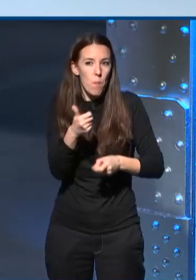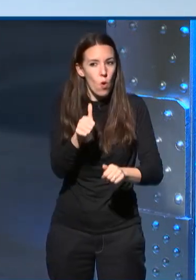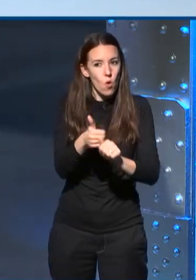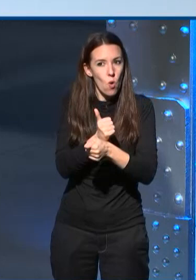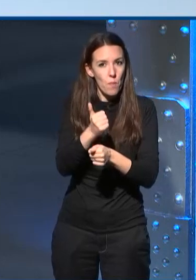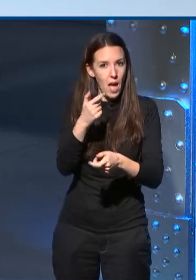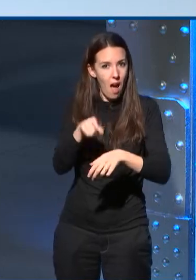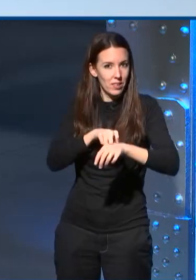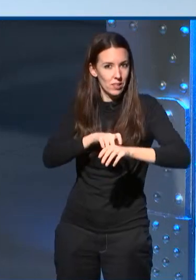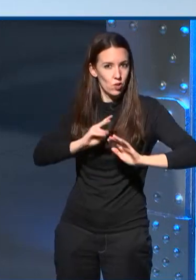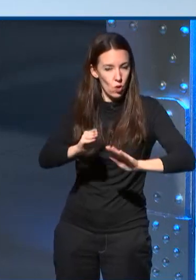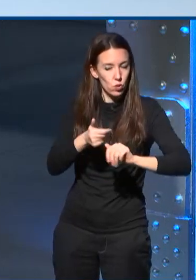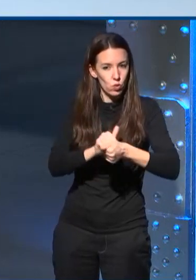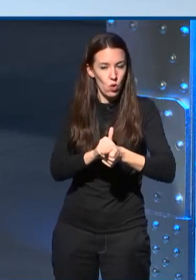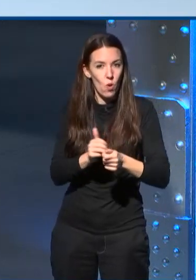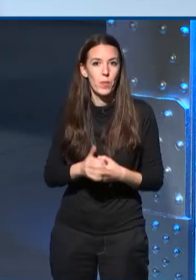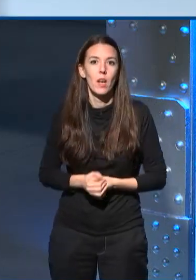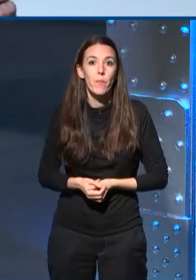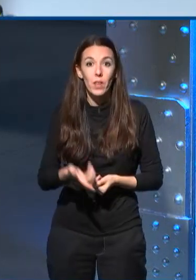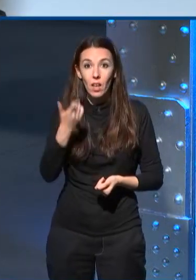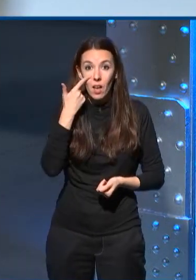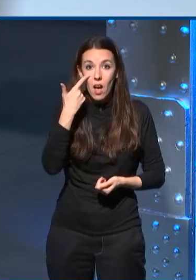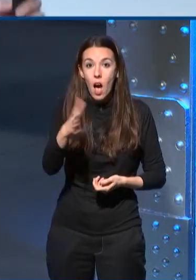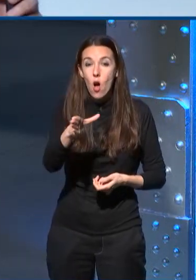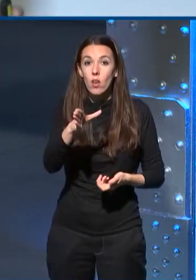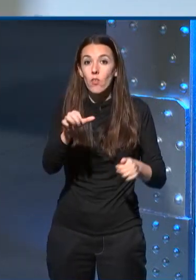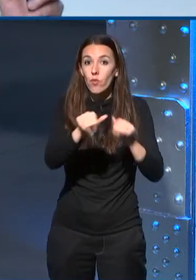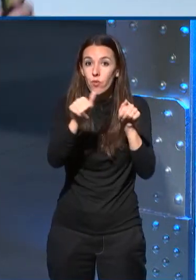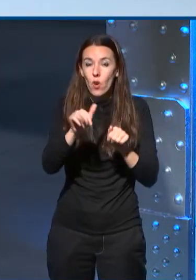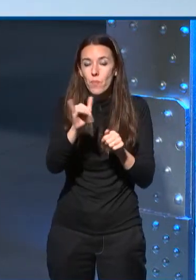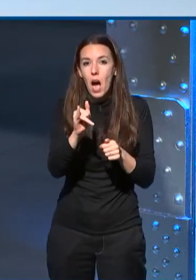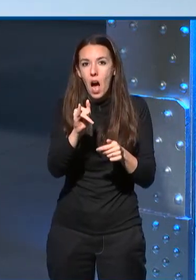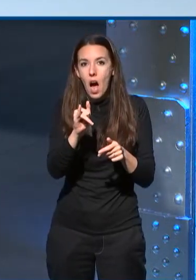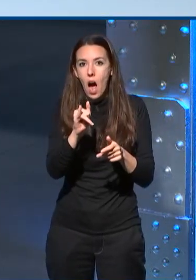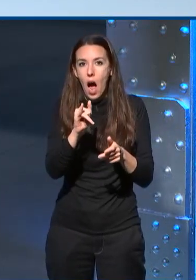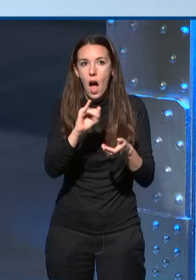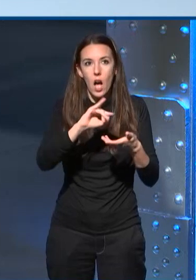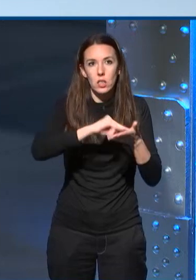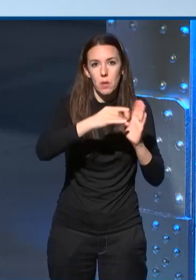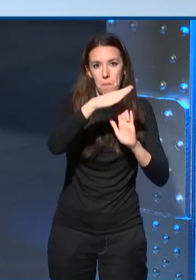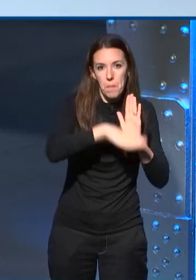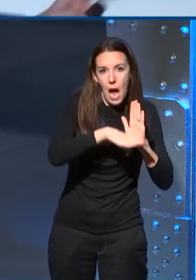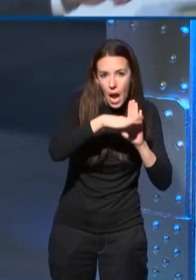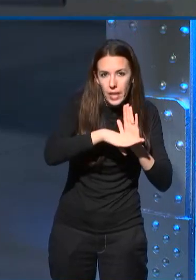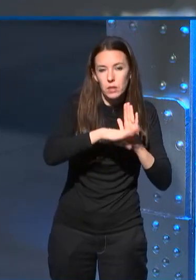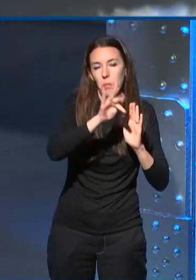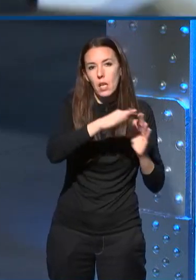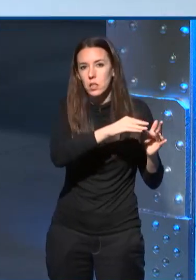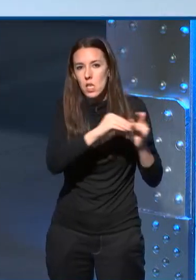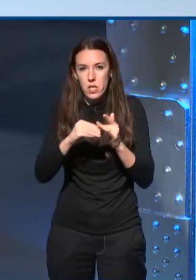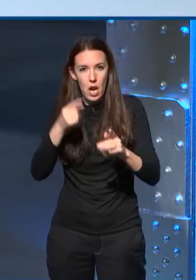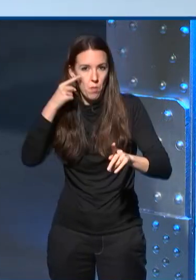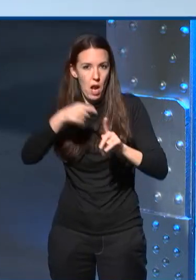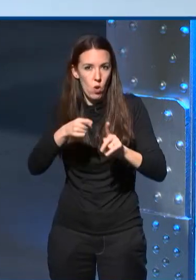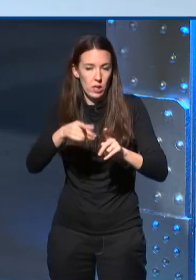bien, vamos a agarrarnos a eso para considerar que de alguna manera hay planes serios y liderazgo para poder ir a Marte. En